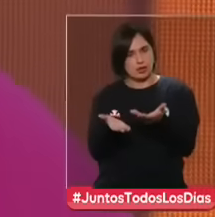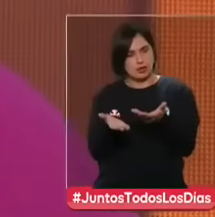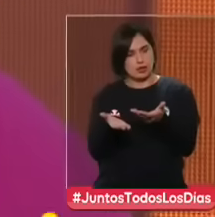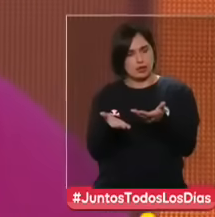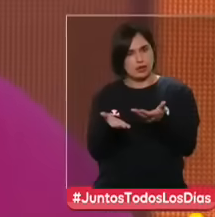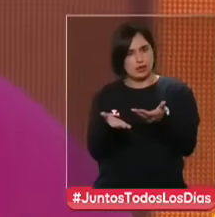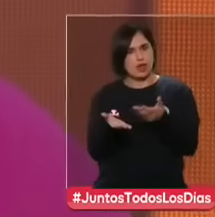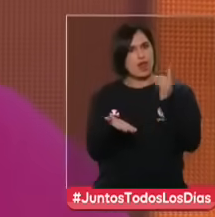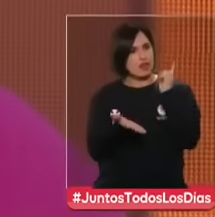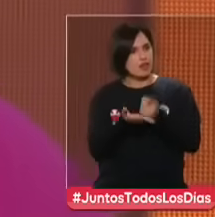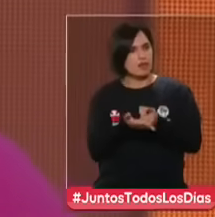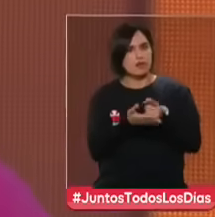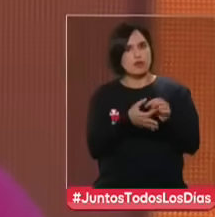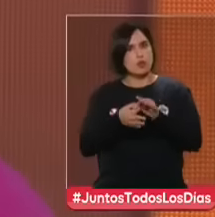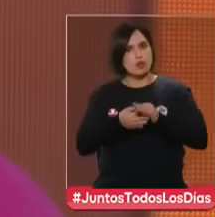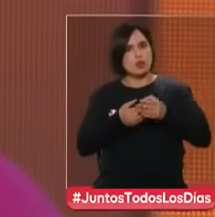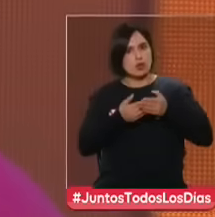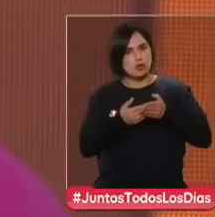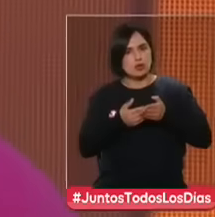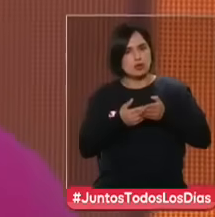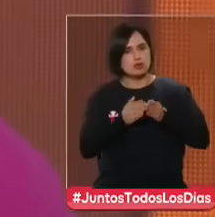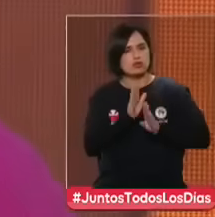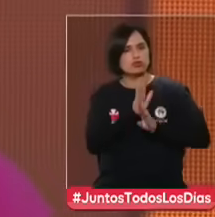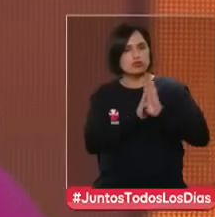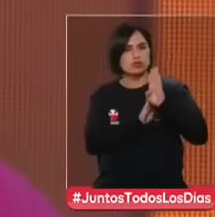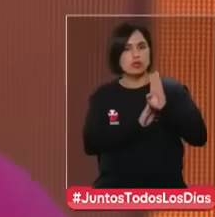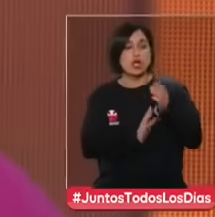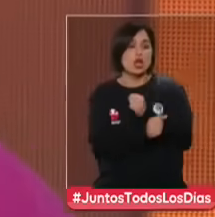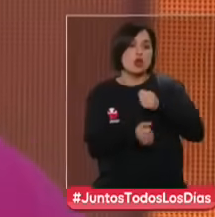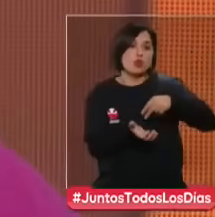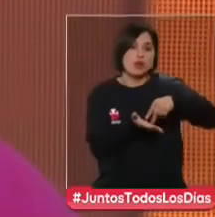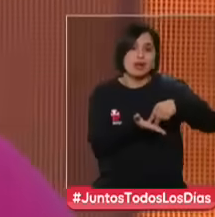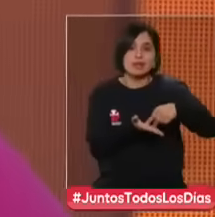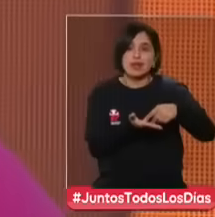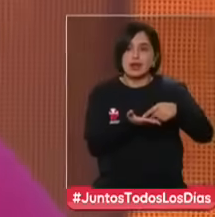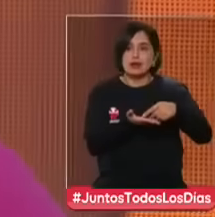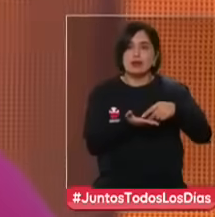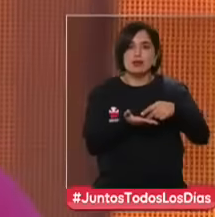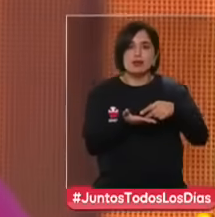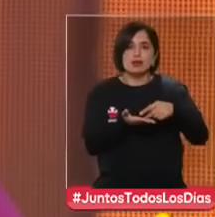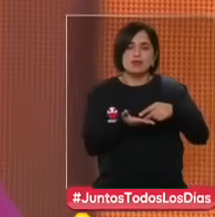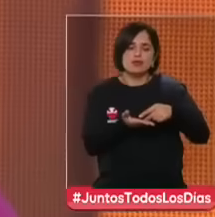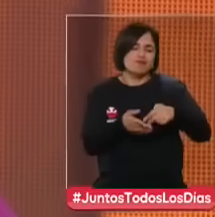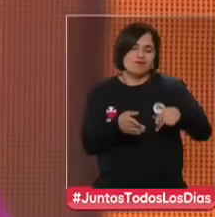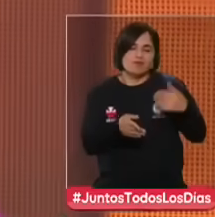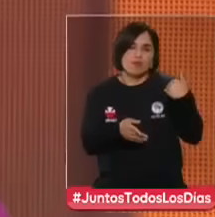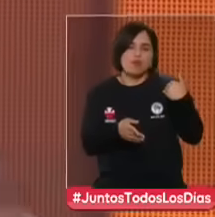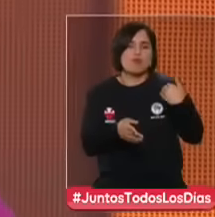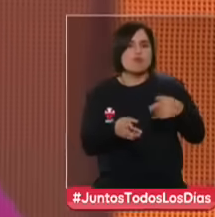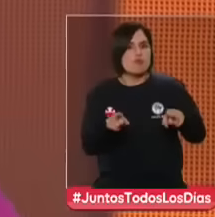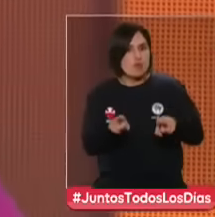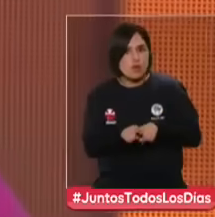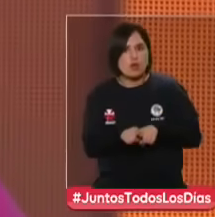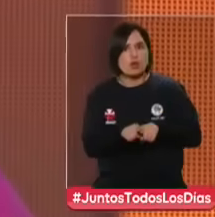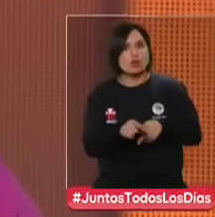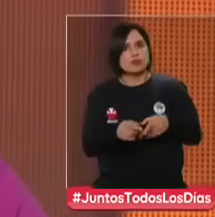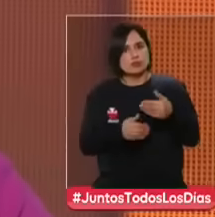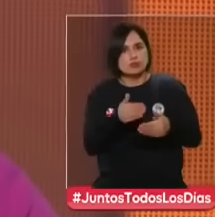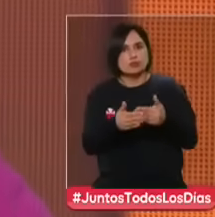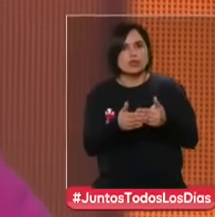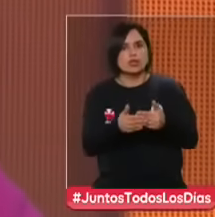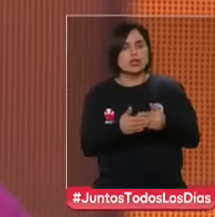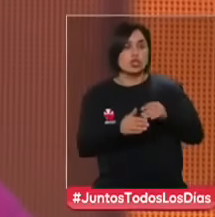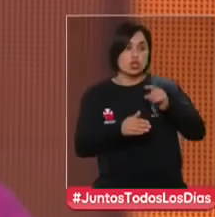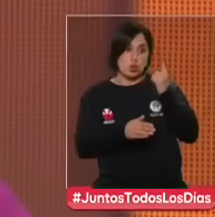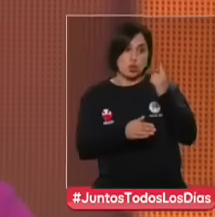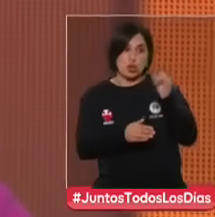aquí tenemos que salir adelante. Yo le dije, hija, es que no puedo caminar, no puedo moverme. Pero vamos a salir adelante. Ya te enseñé a caminar